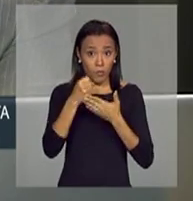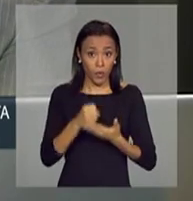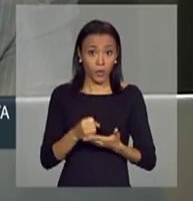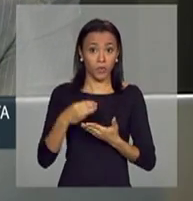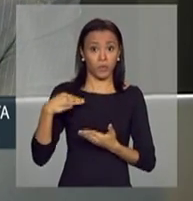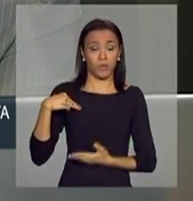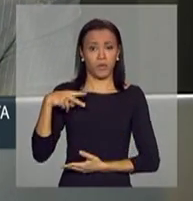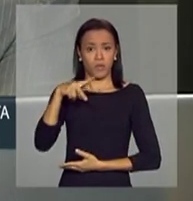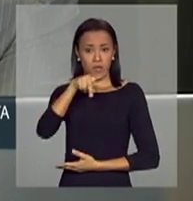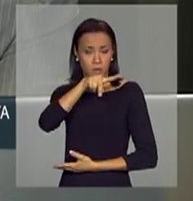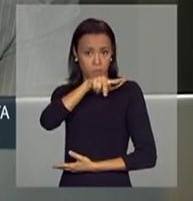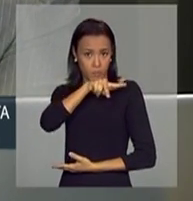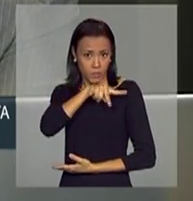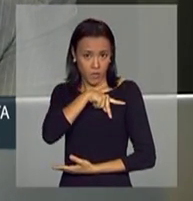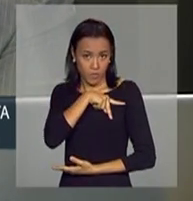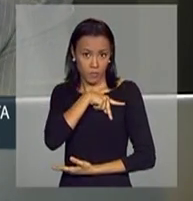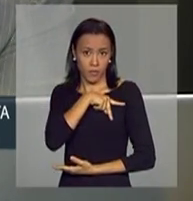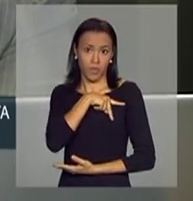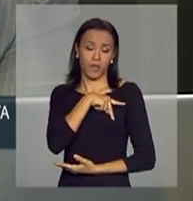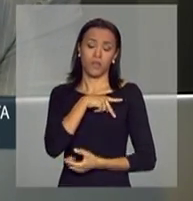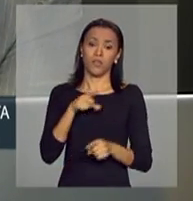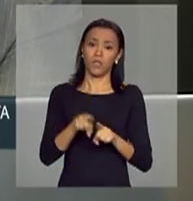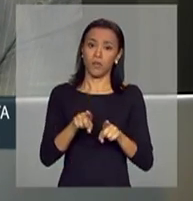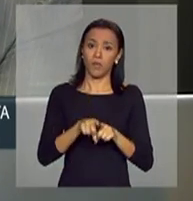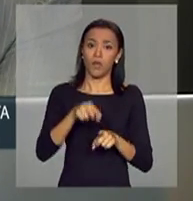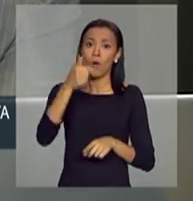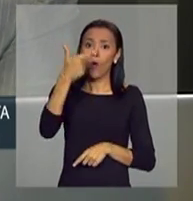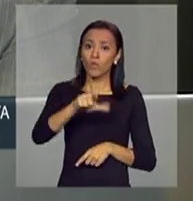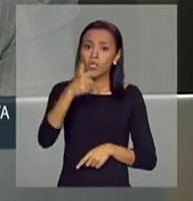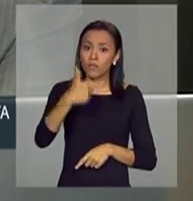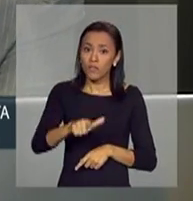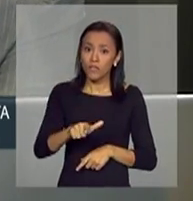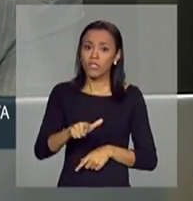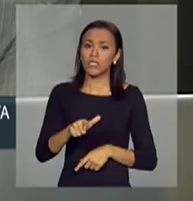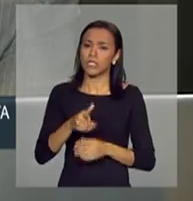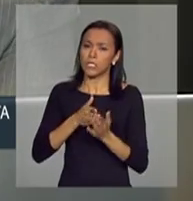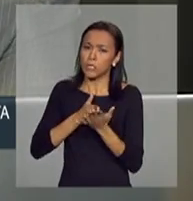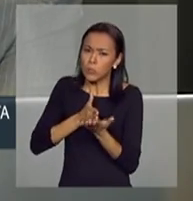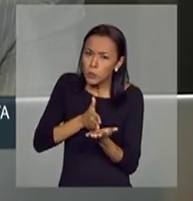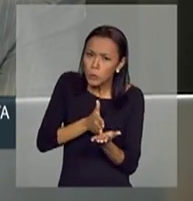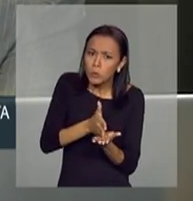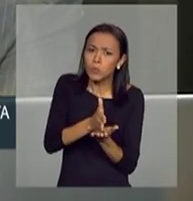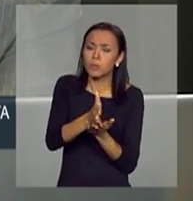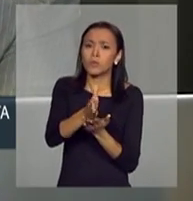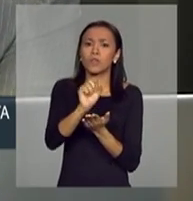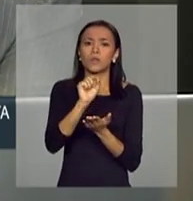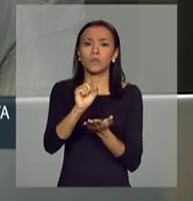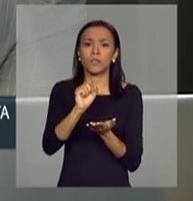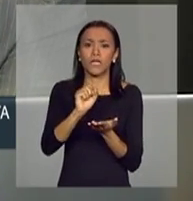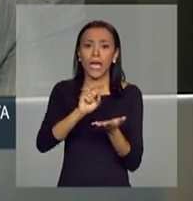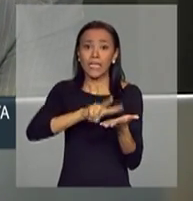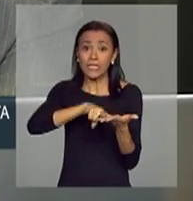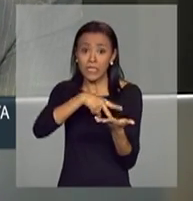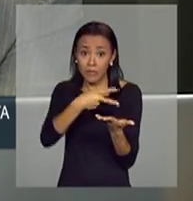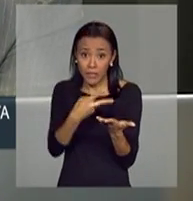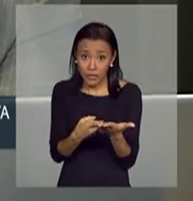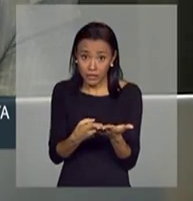que siguen chocando una y otra vez con la obstinada interpretación de esa ley de